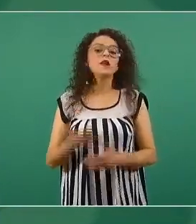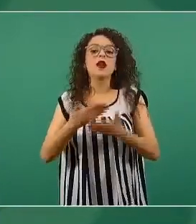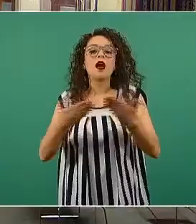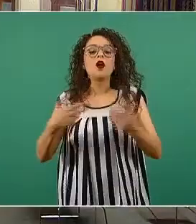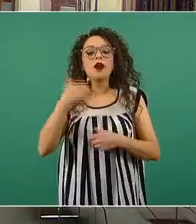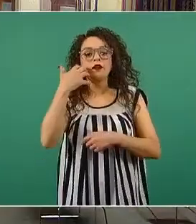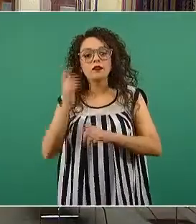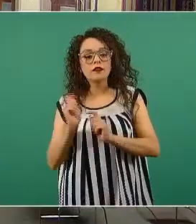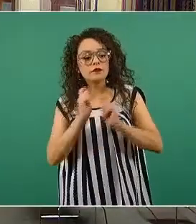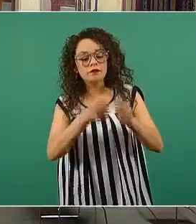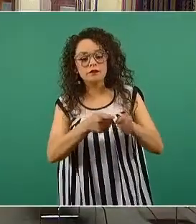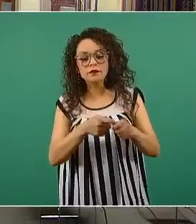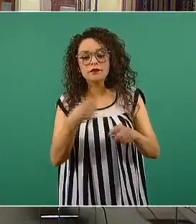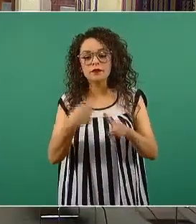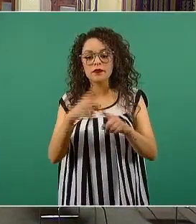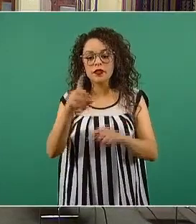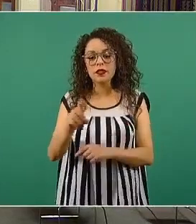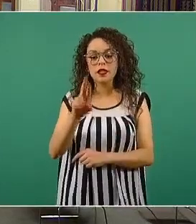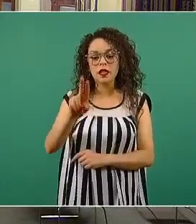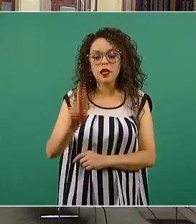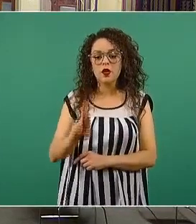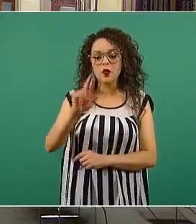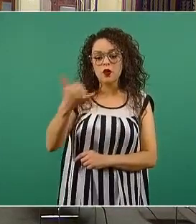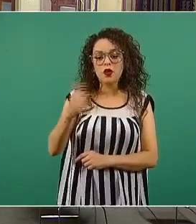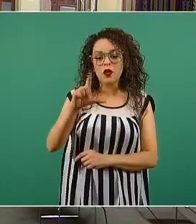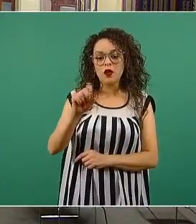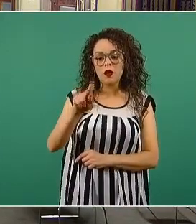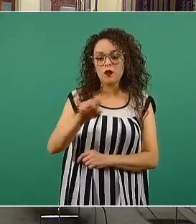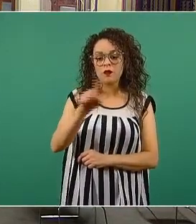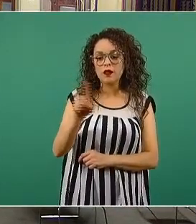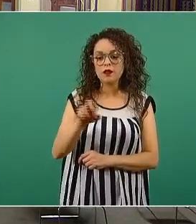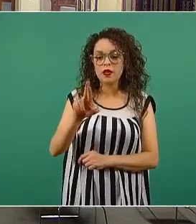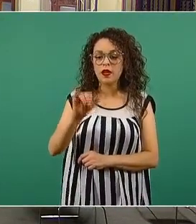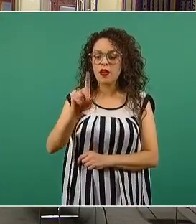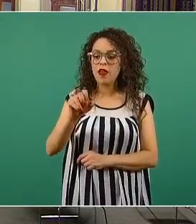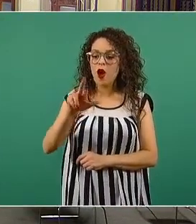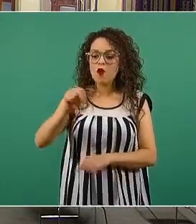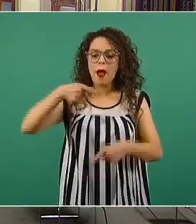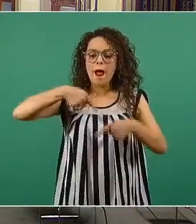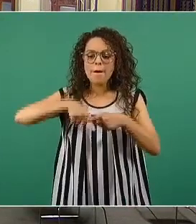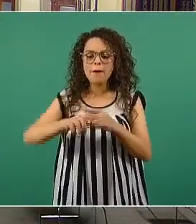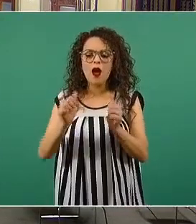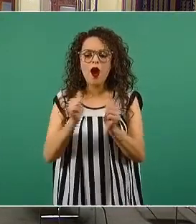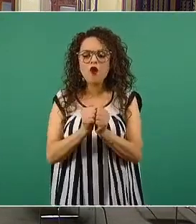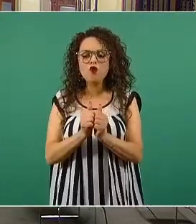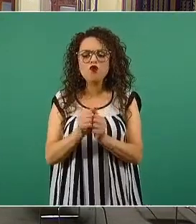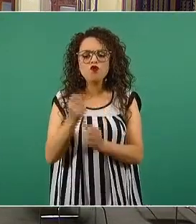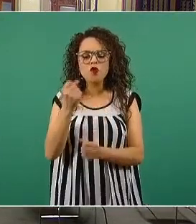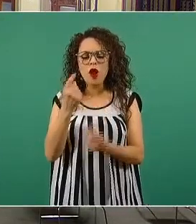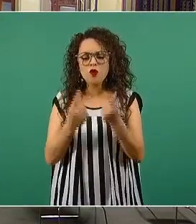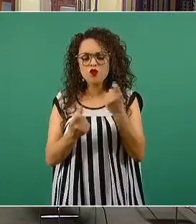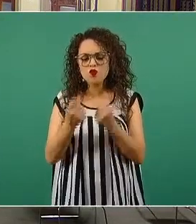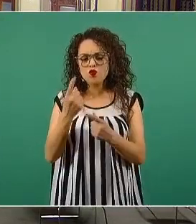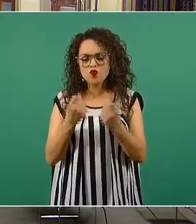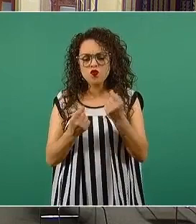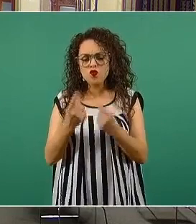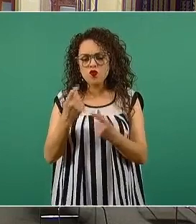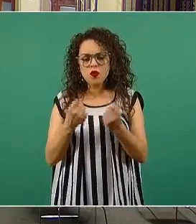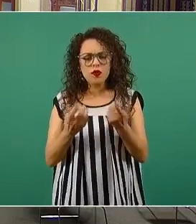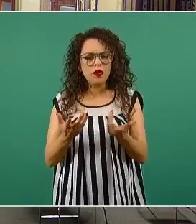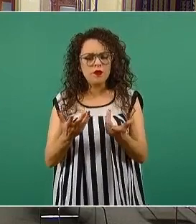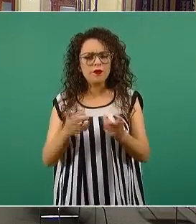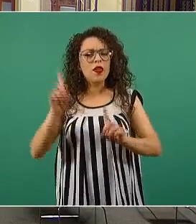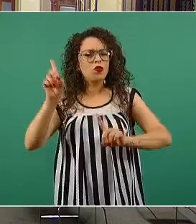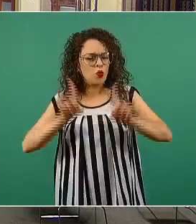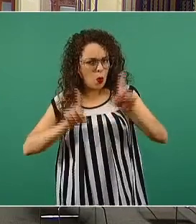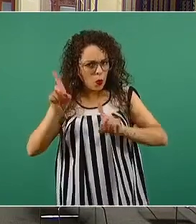palabra al doctor Rui López Ridaura, quien iniciará con algunos elementos de algunas